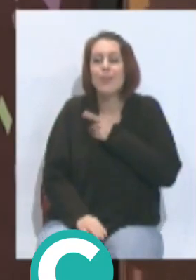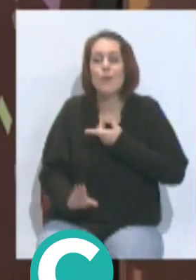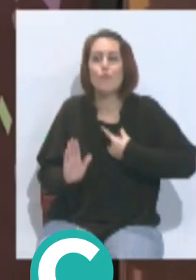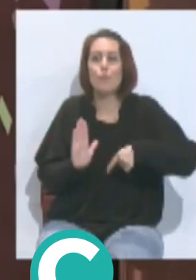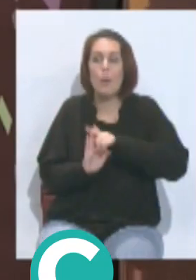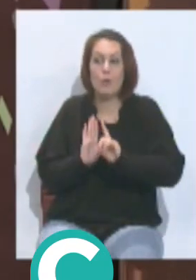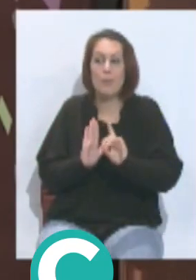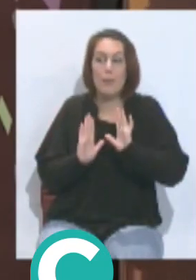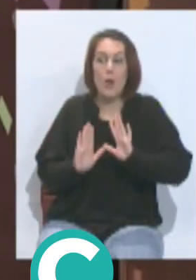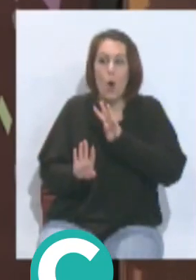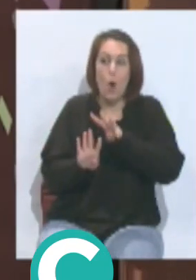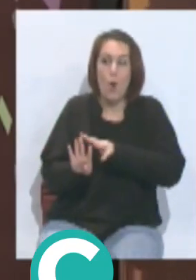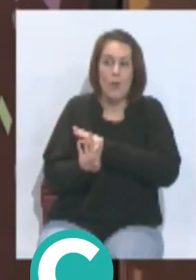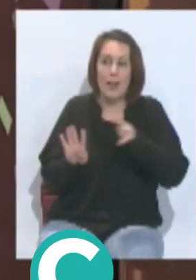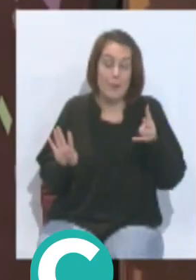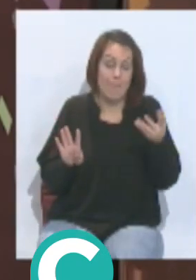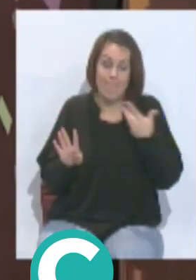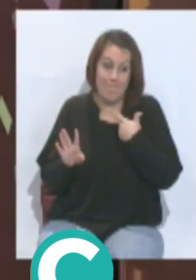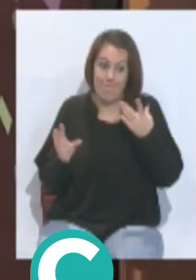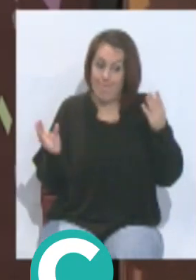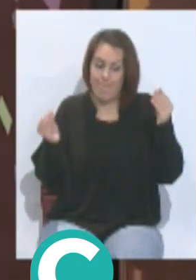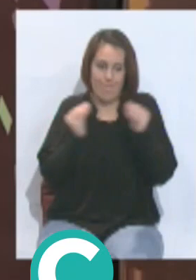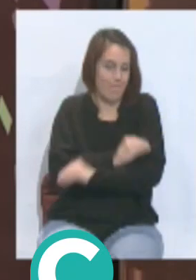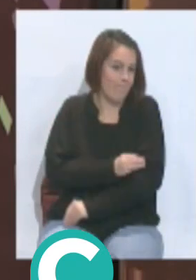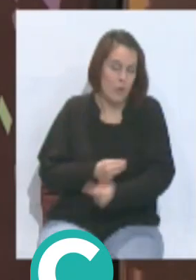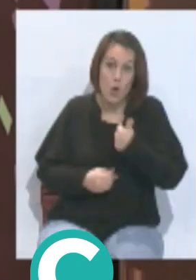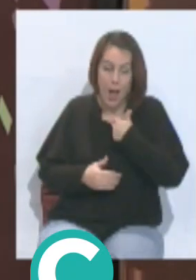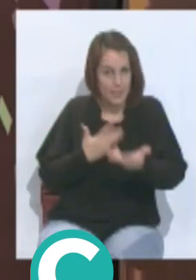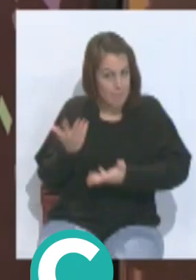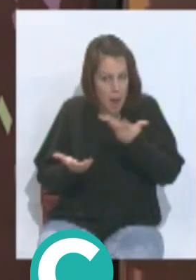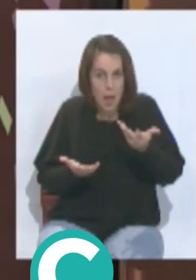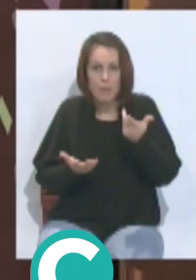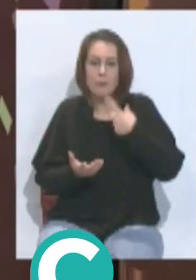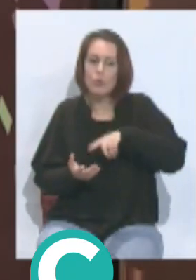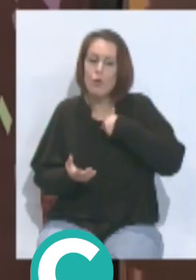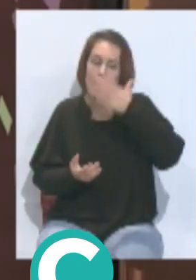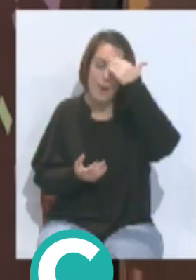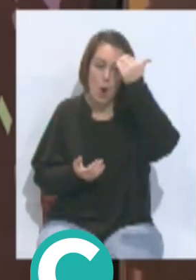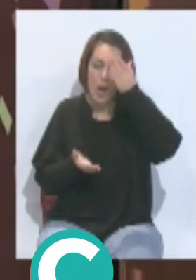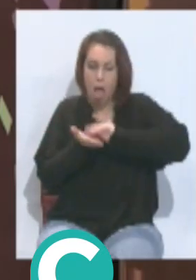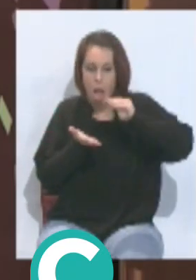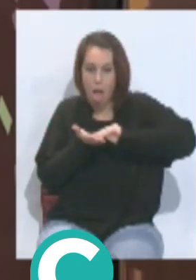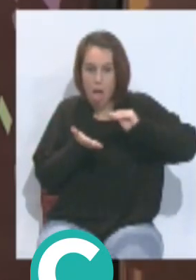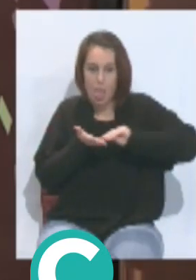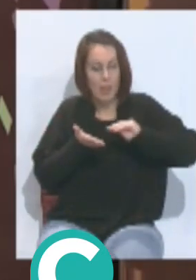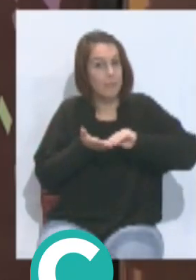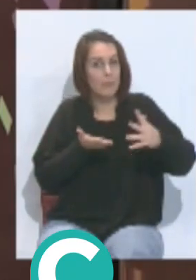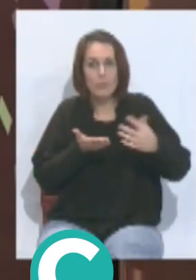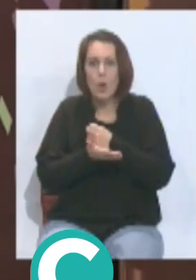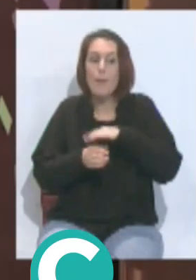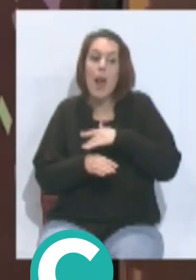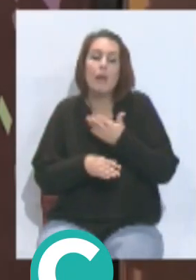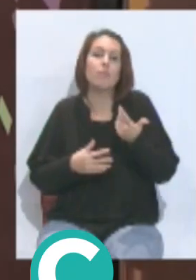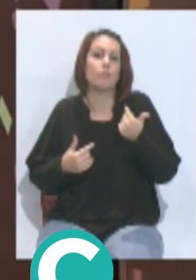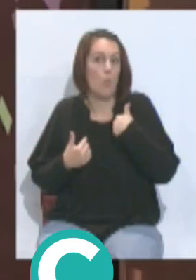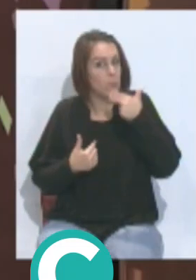la incompatibilidad horaria no había manera de cuadrarla. Yo os animaría a que sacaréis una memoria de todo esto para que, bueno, pues yo,